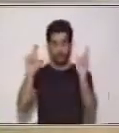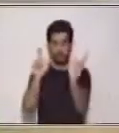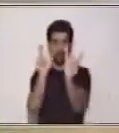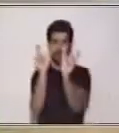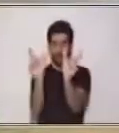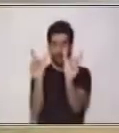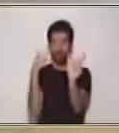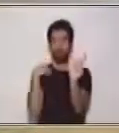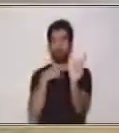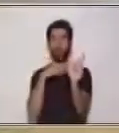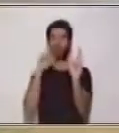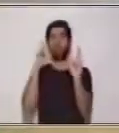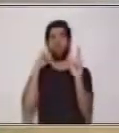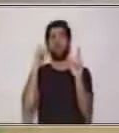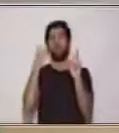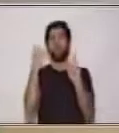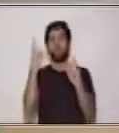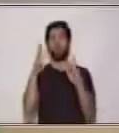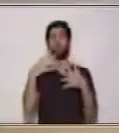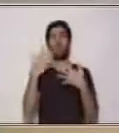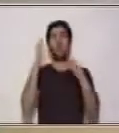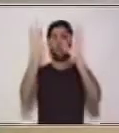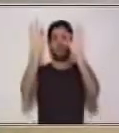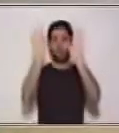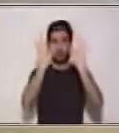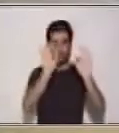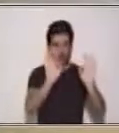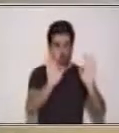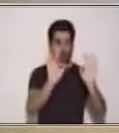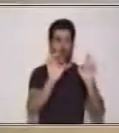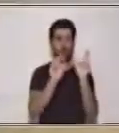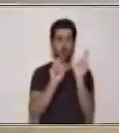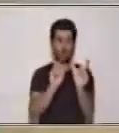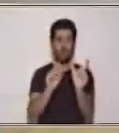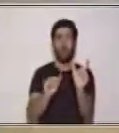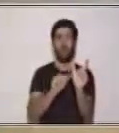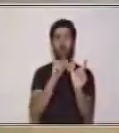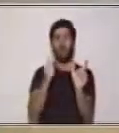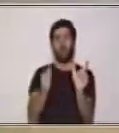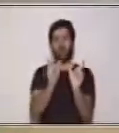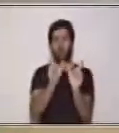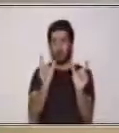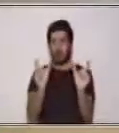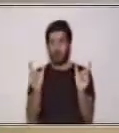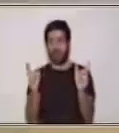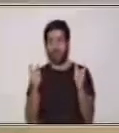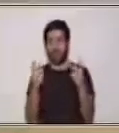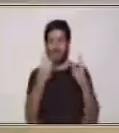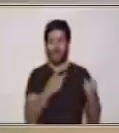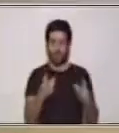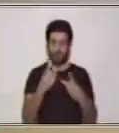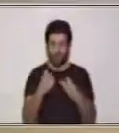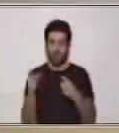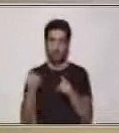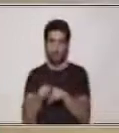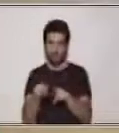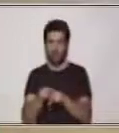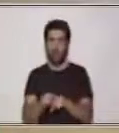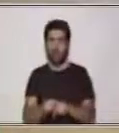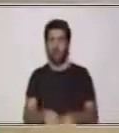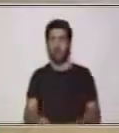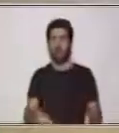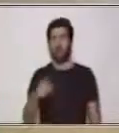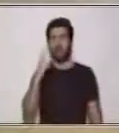debemos encontrarlo o representarlo como producto de otros monomios menores en grado.